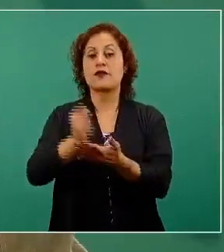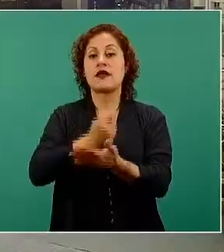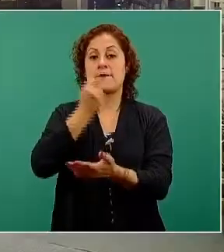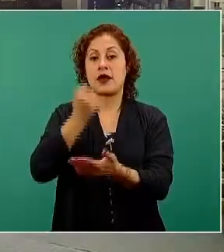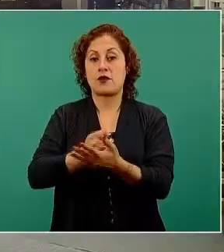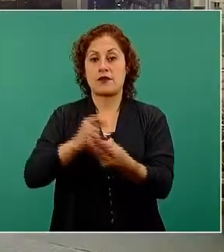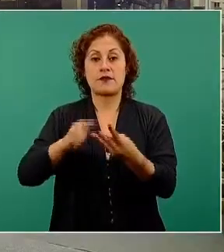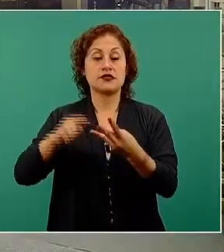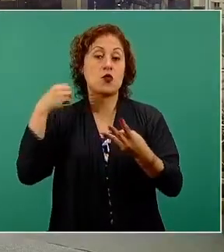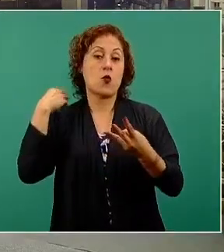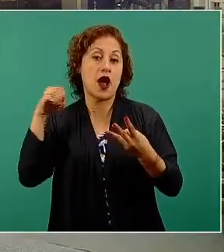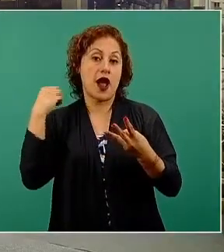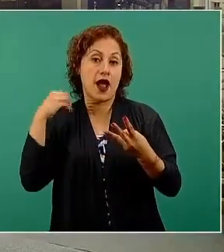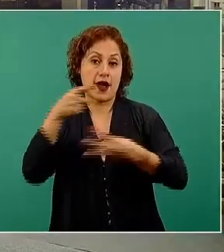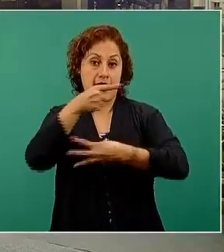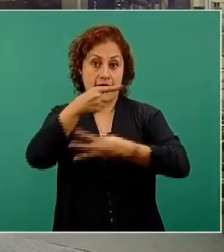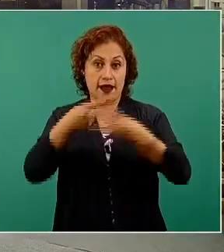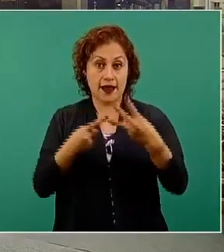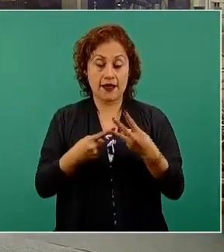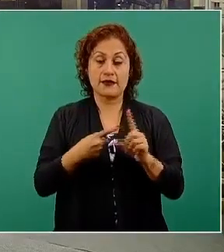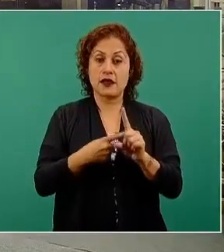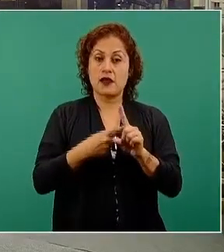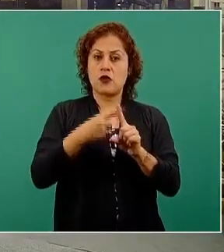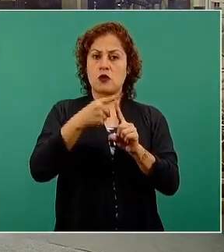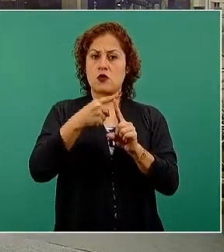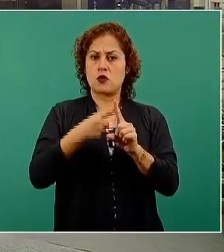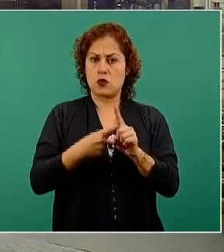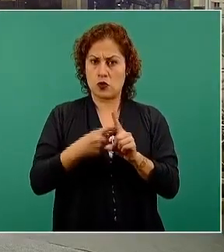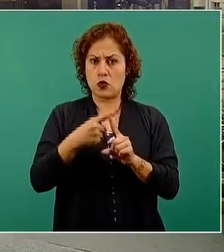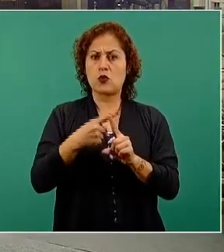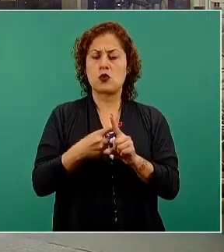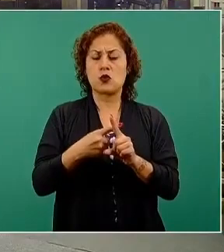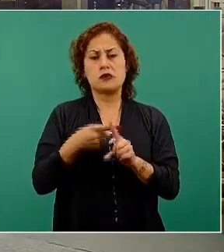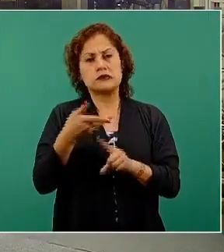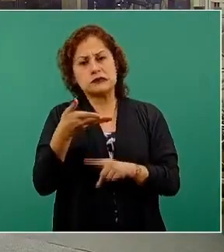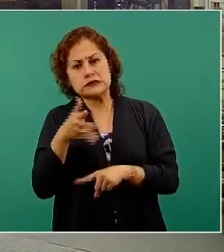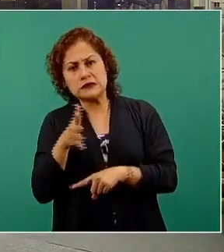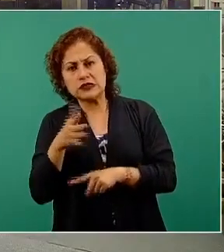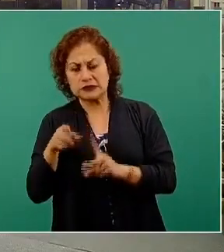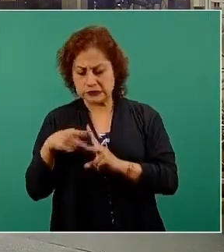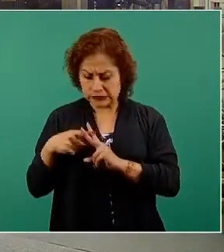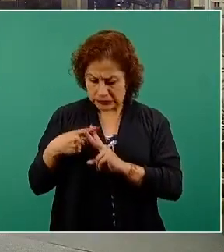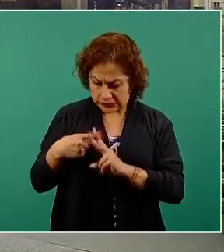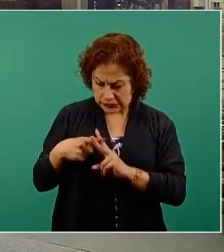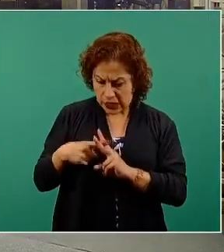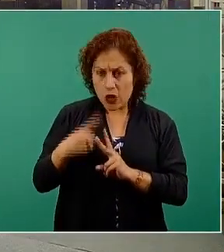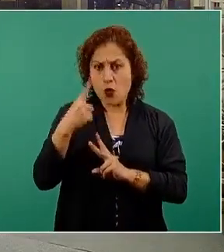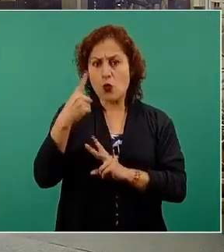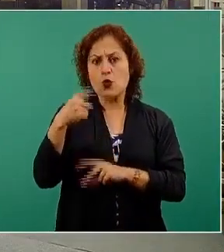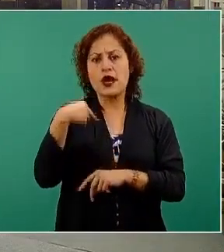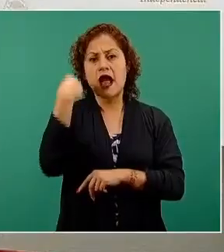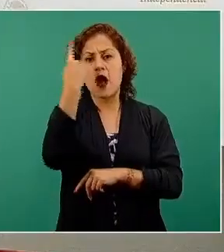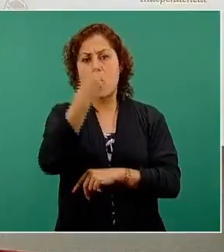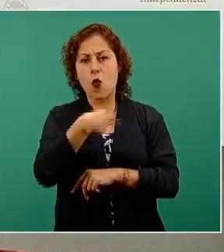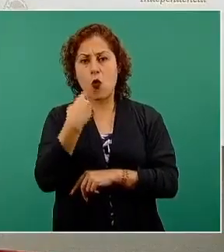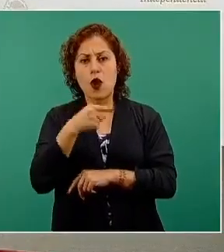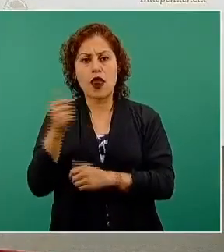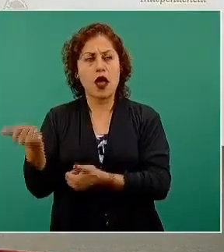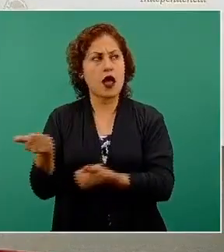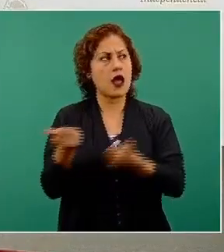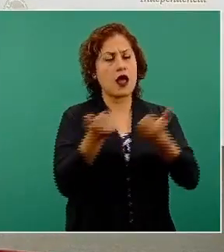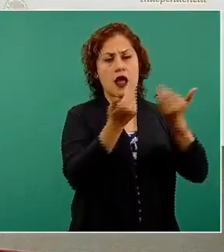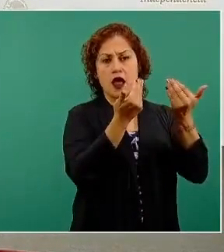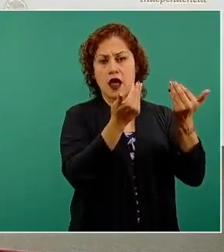y Oaxaca. Excursiones de temperatura que no llegaban a más de 1 hora por fuera del rango.